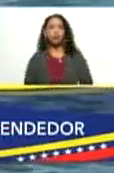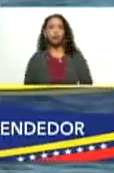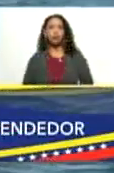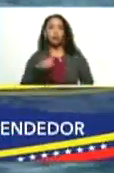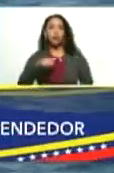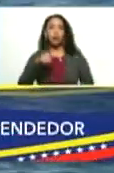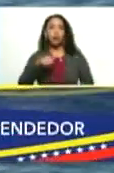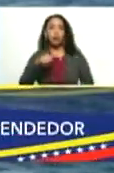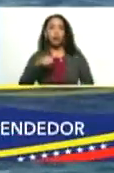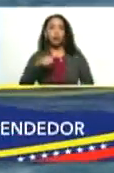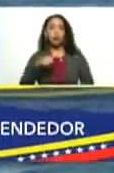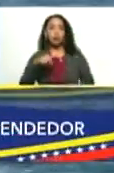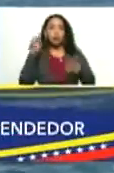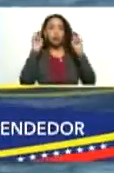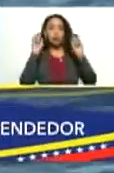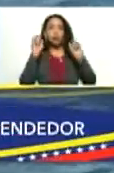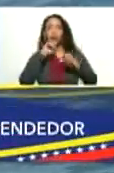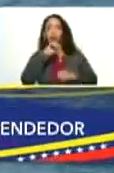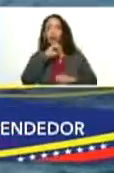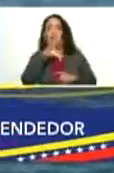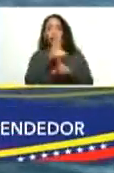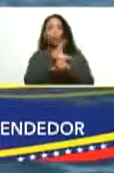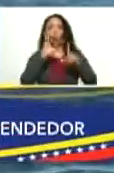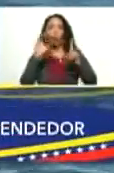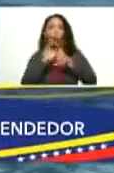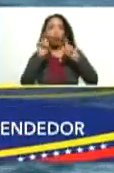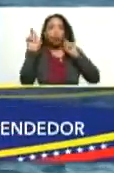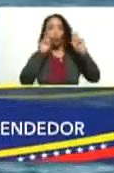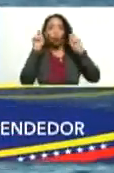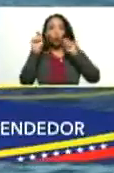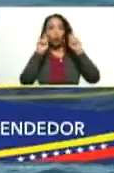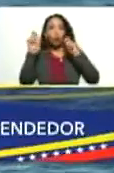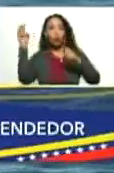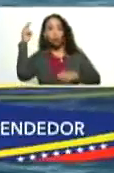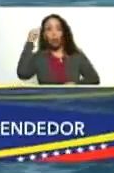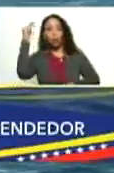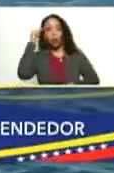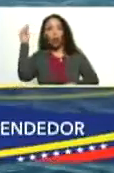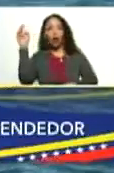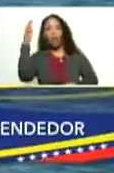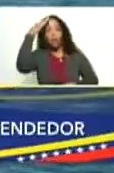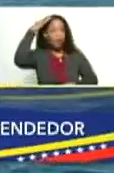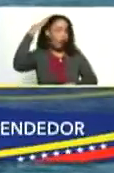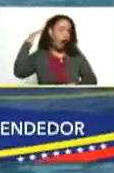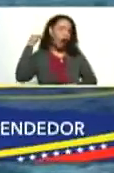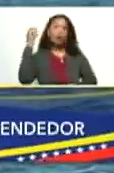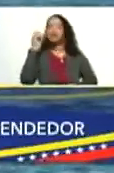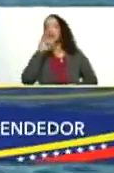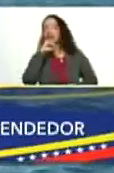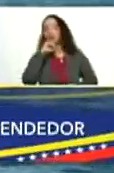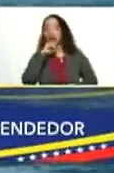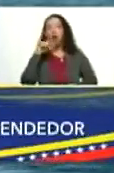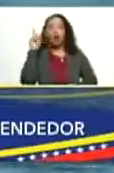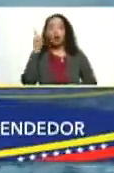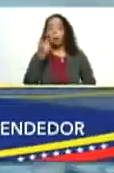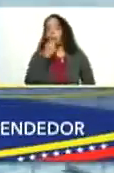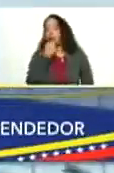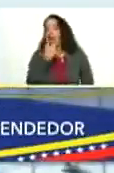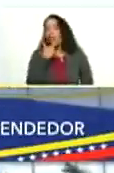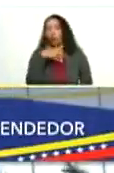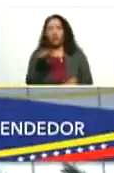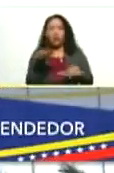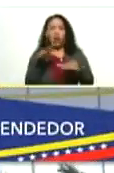complejo histórico, cultural, turístico, memorial, Francisco de Miranda. Una belleza, de verdad.